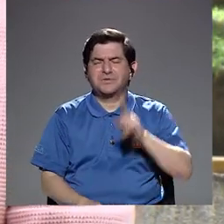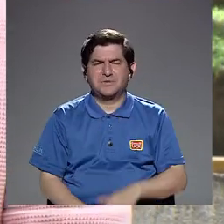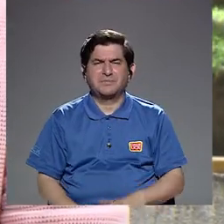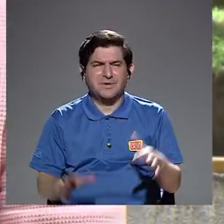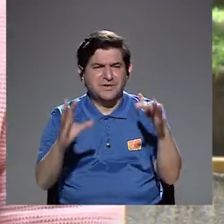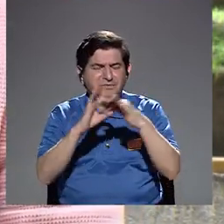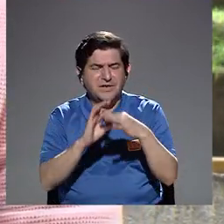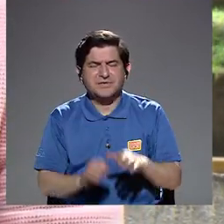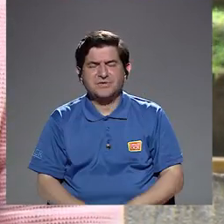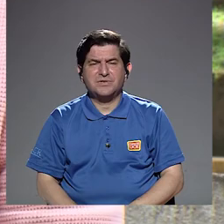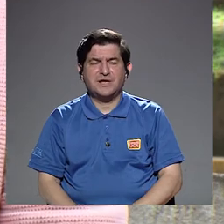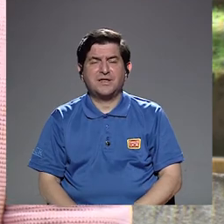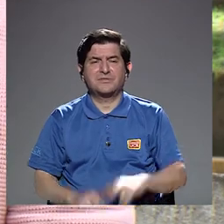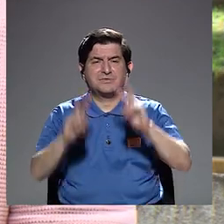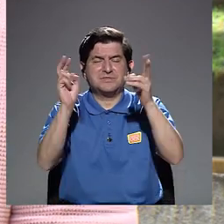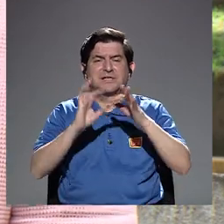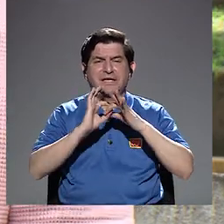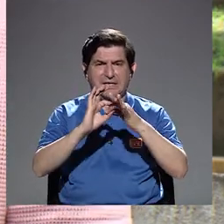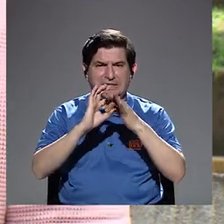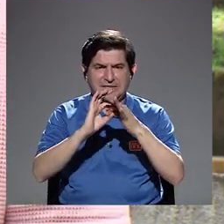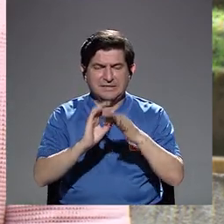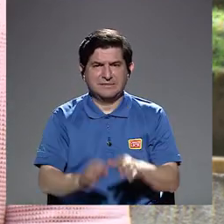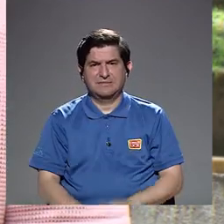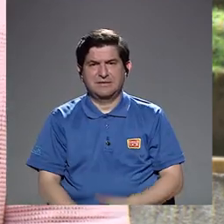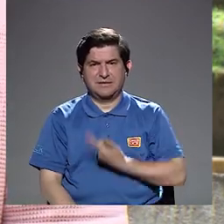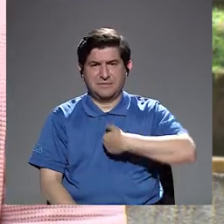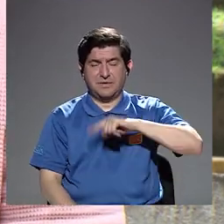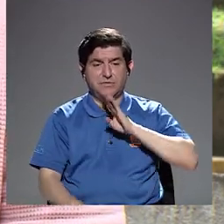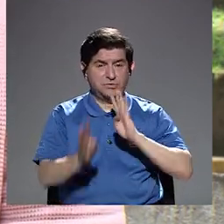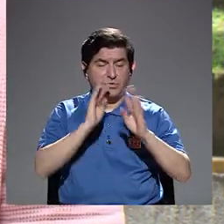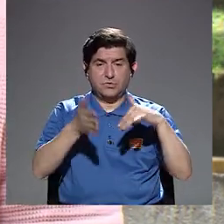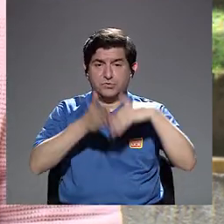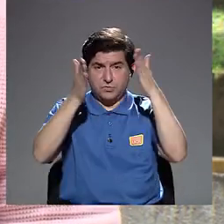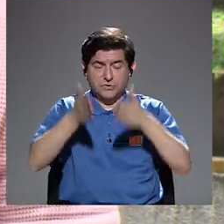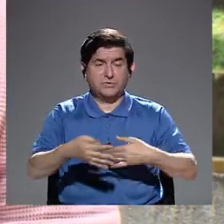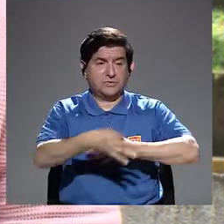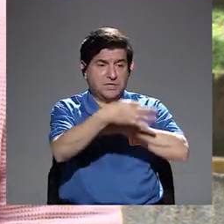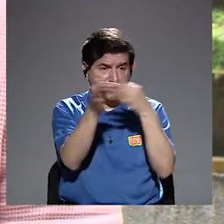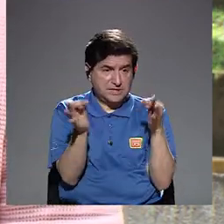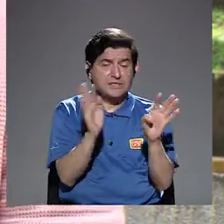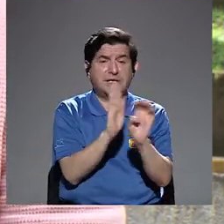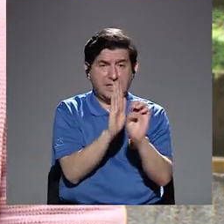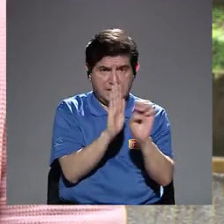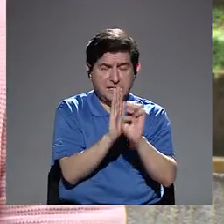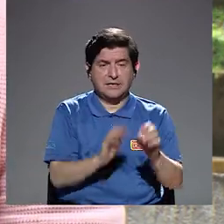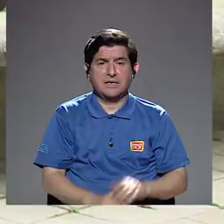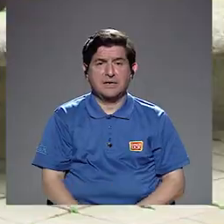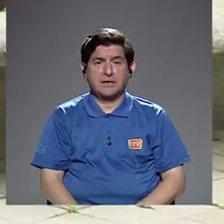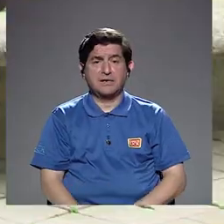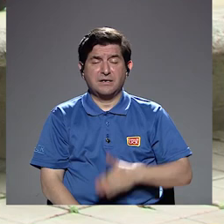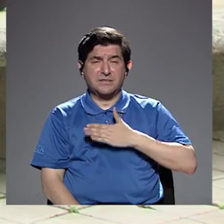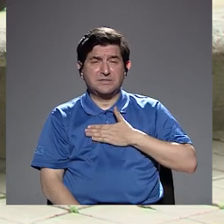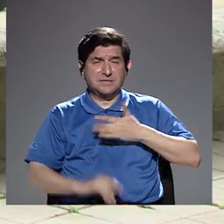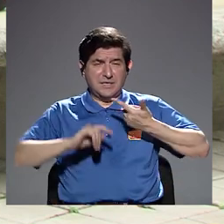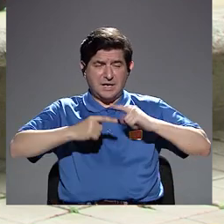tabúes alrededor del tema de la sexualidad. Nosotros hablamos con los estudiantes cuando vamos a los talleres, por ejemplo, de que si a